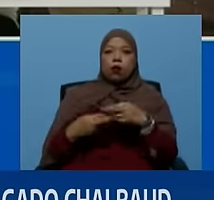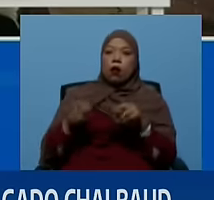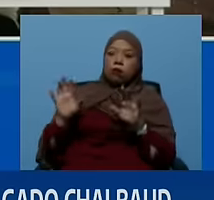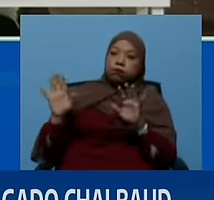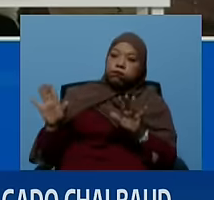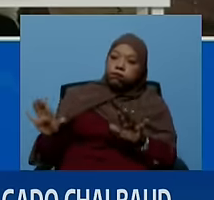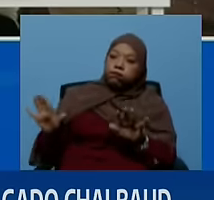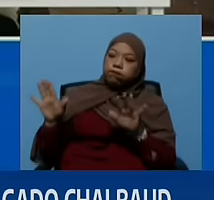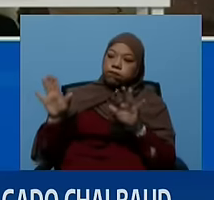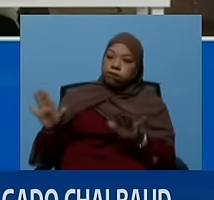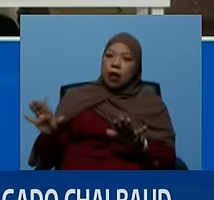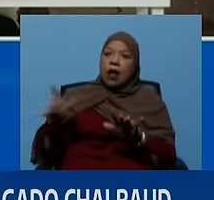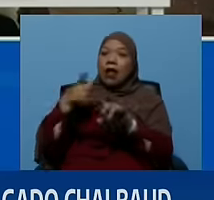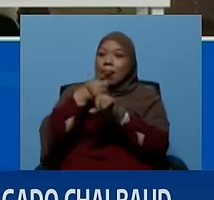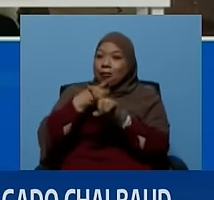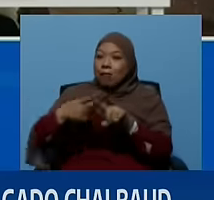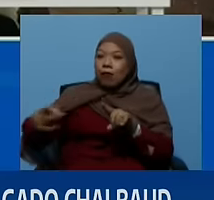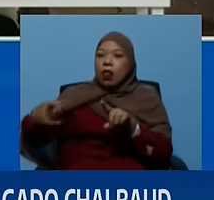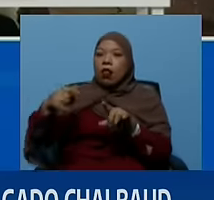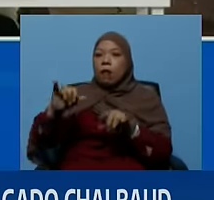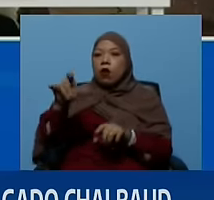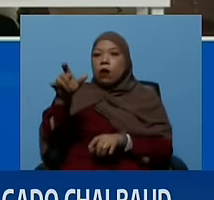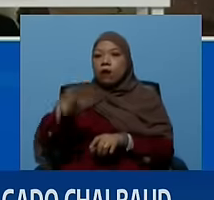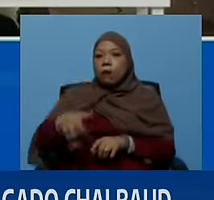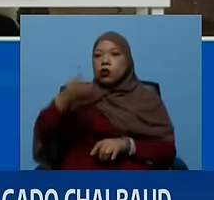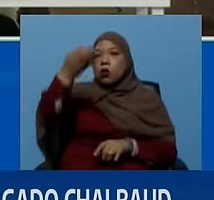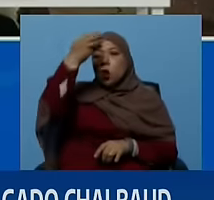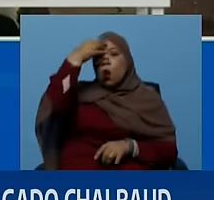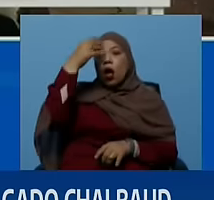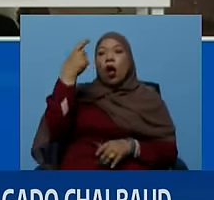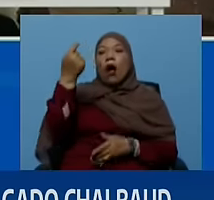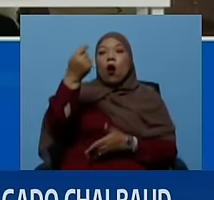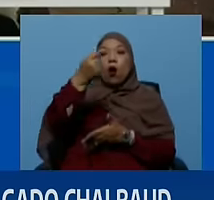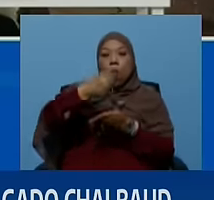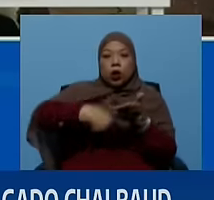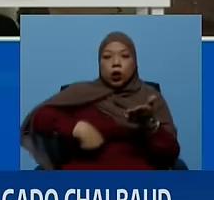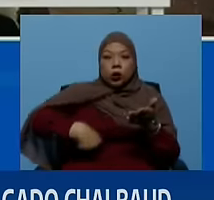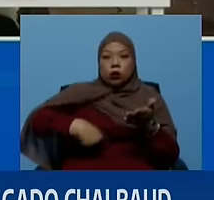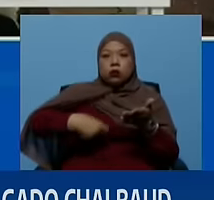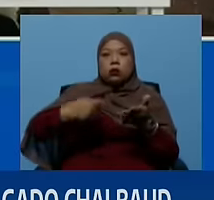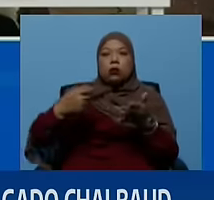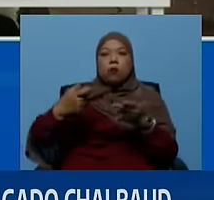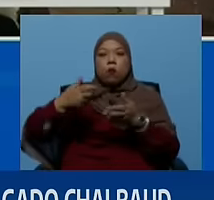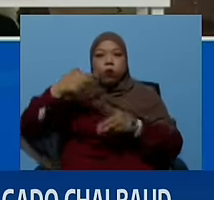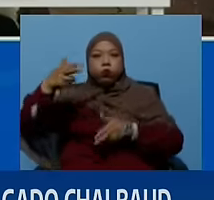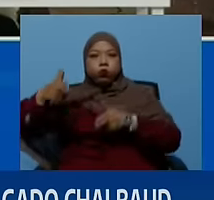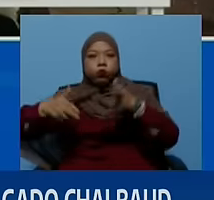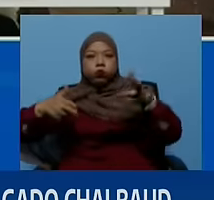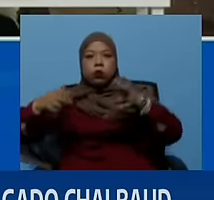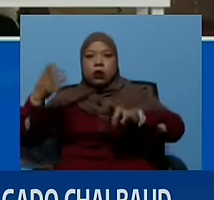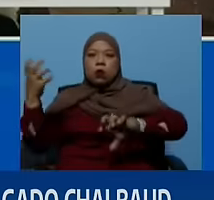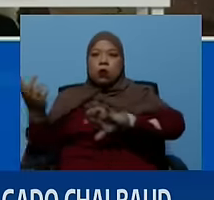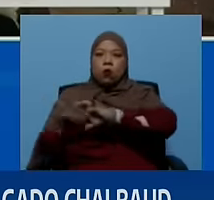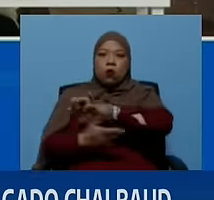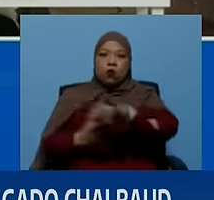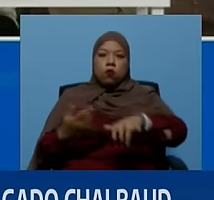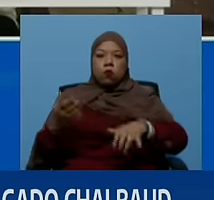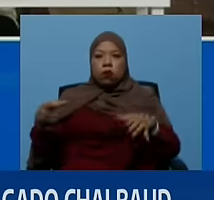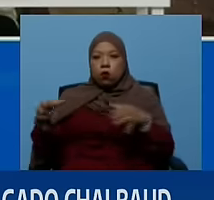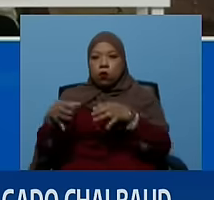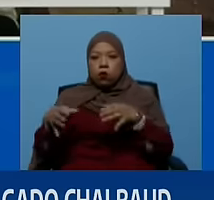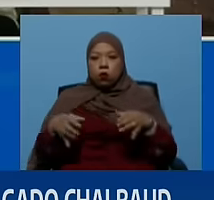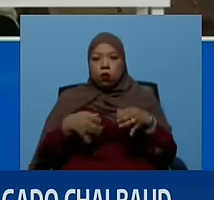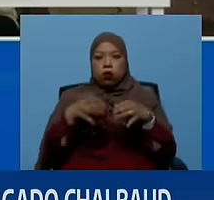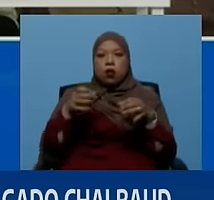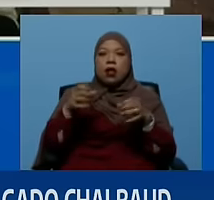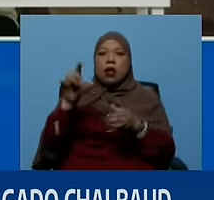de ahora los Estados Unidos contrataron a las mafias y Bandas criminales de Teherán que es una